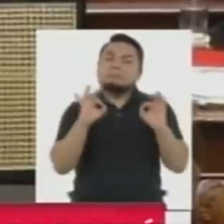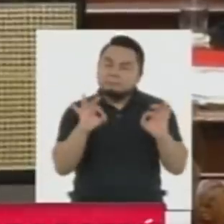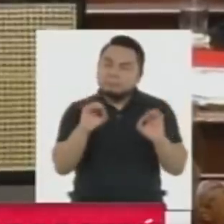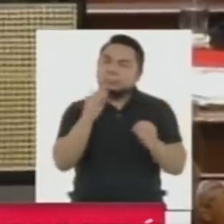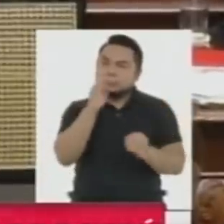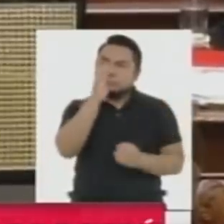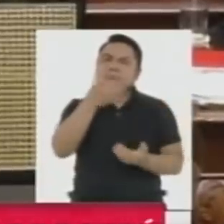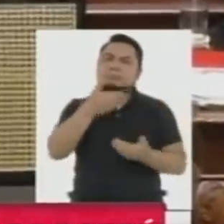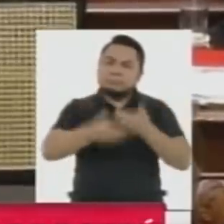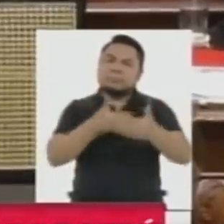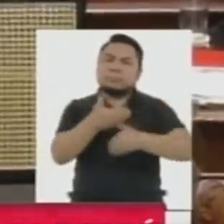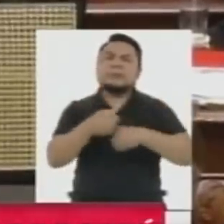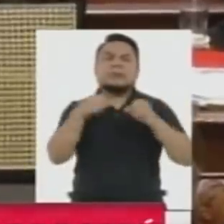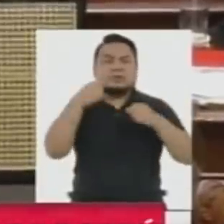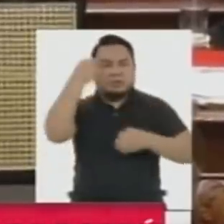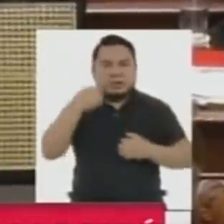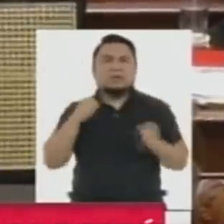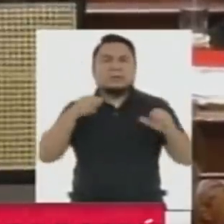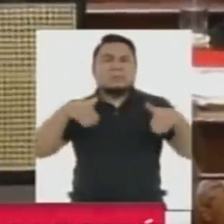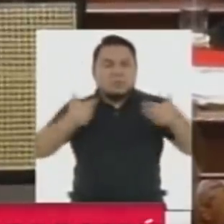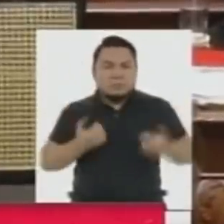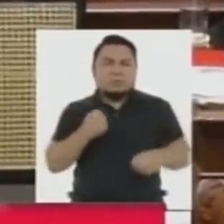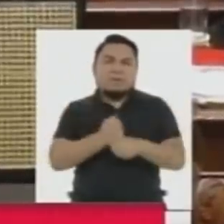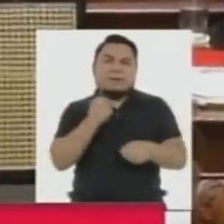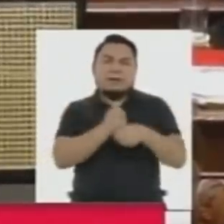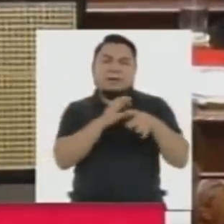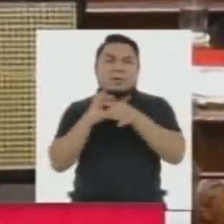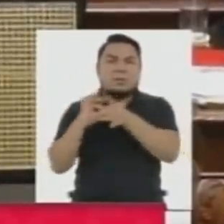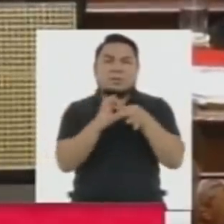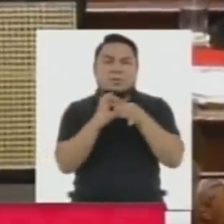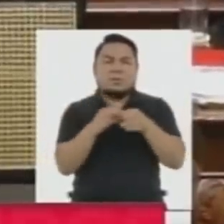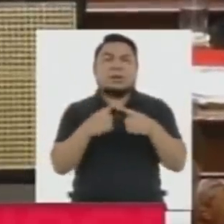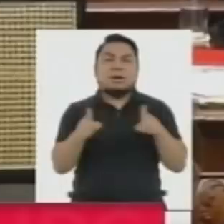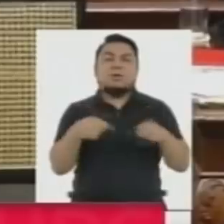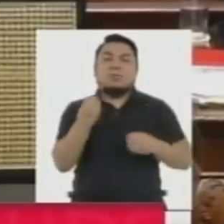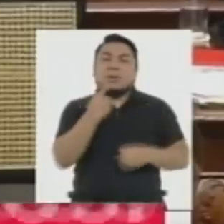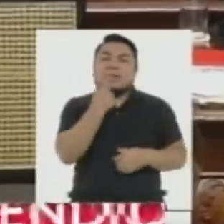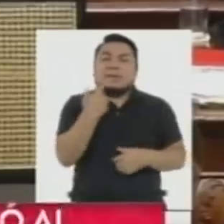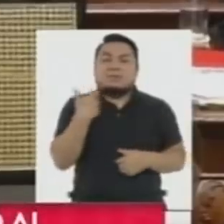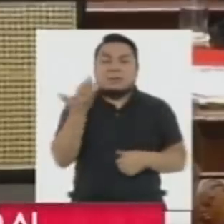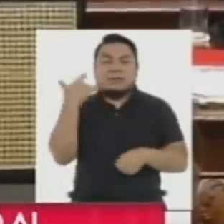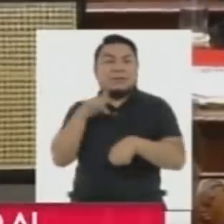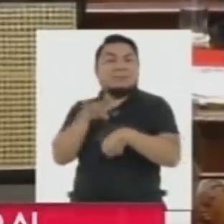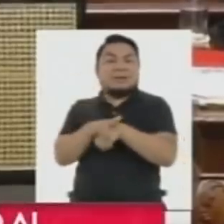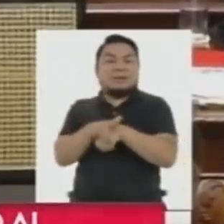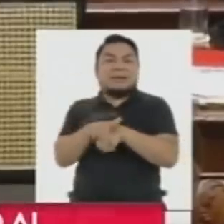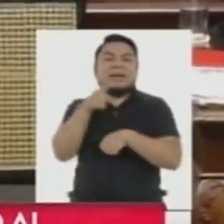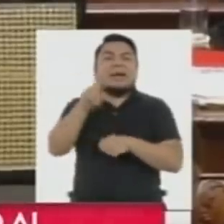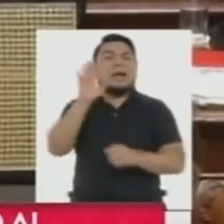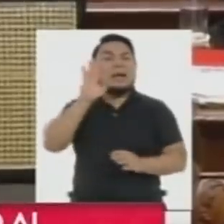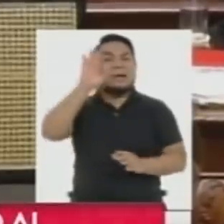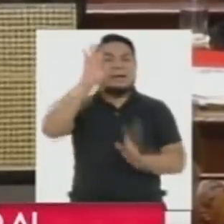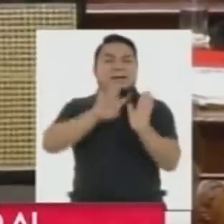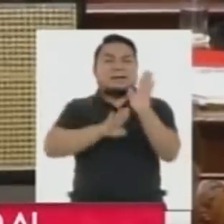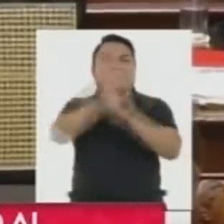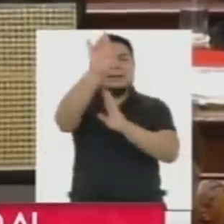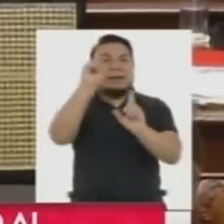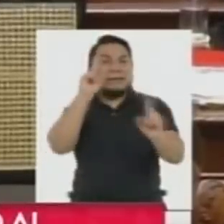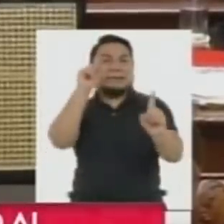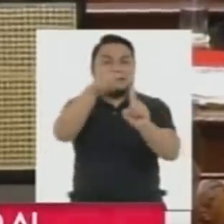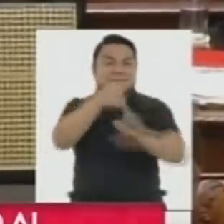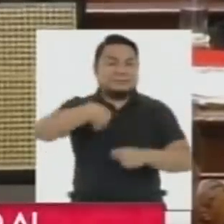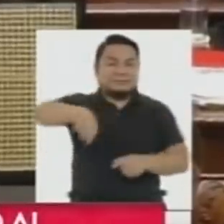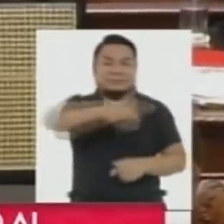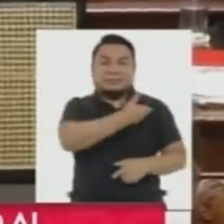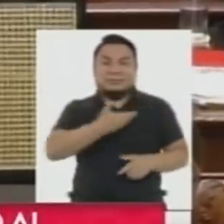que vamos a poder trabajar juntos y como lo dije más temprano el éxito del ejecutivo